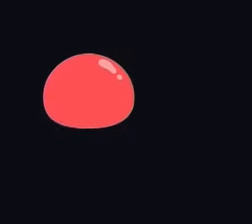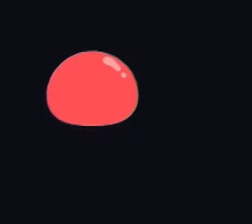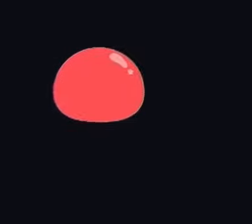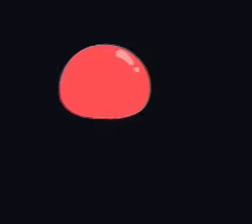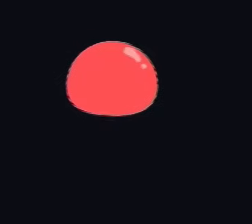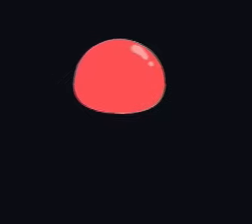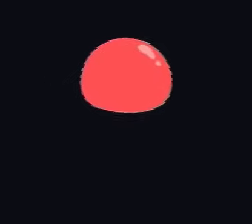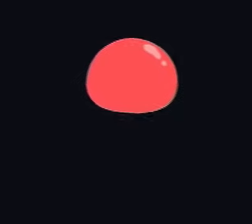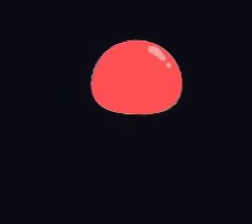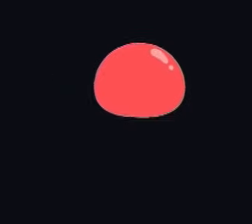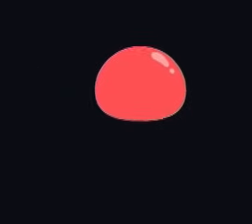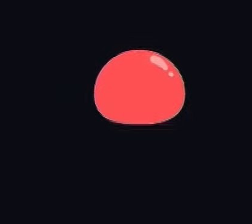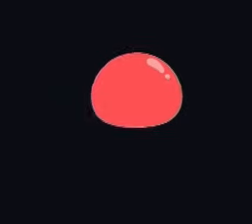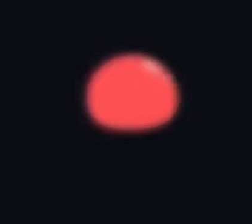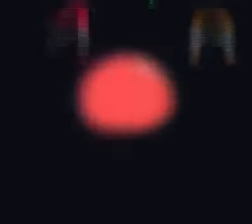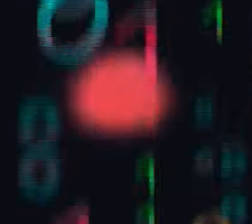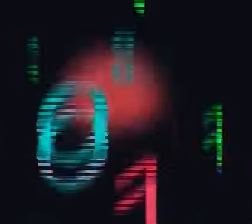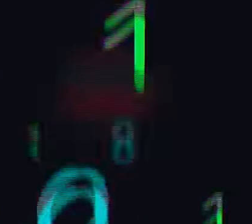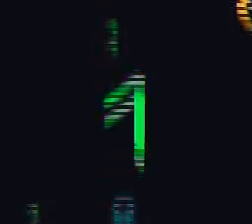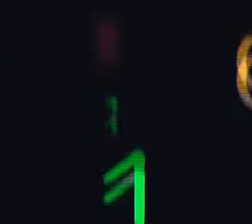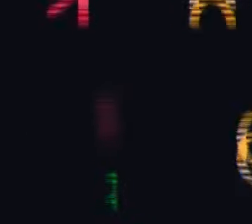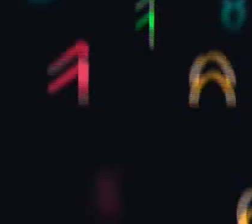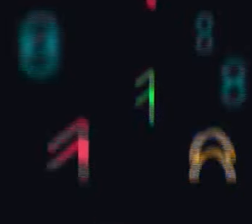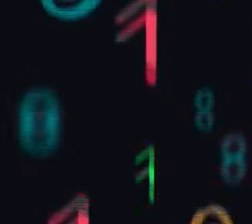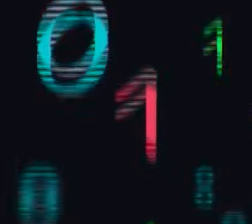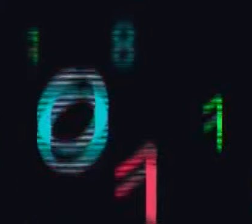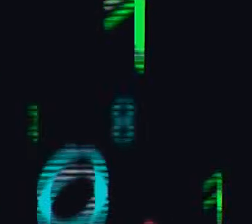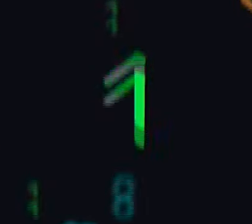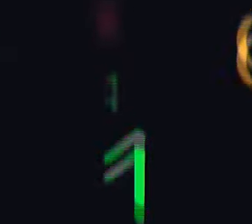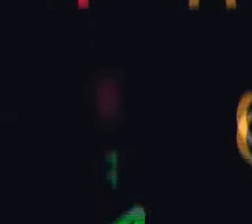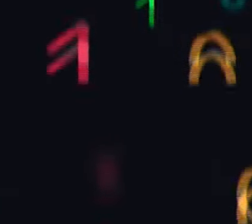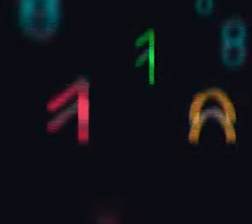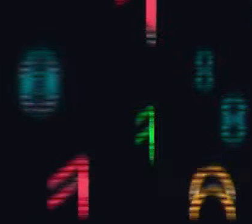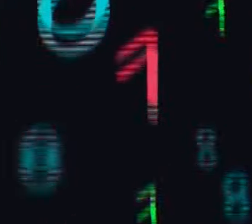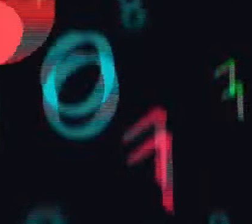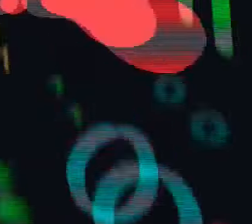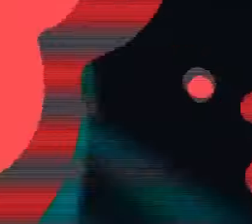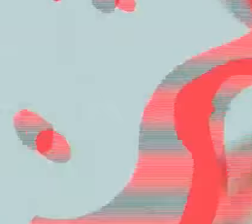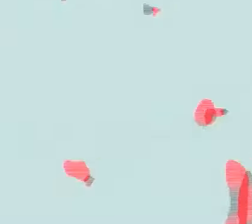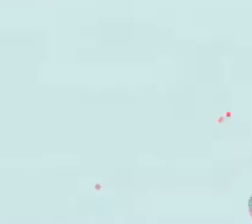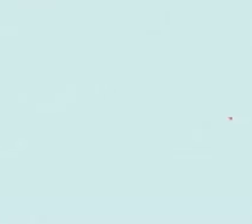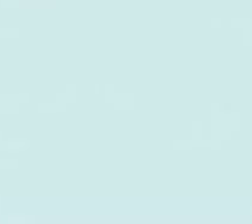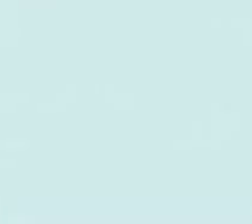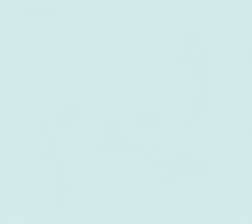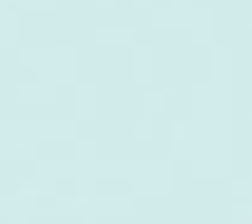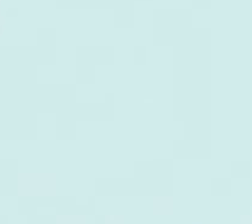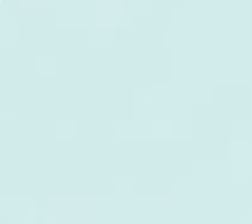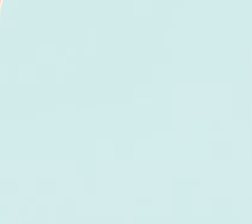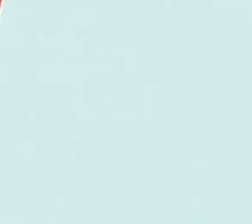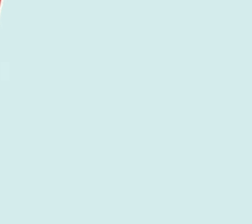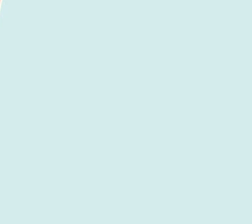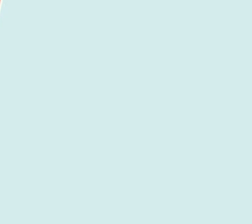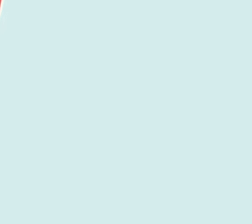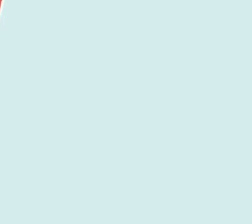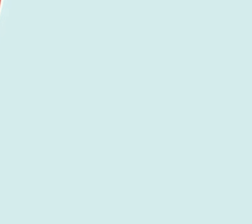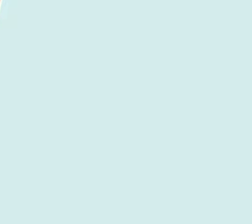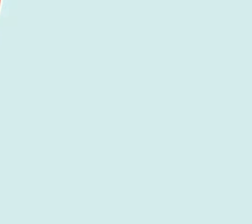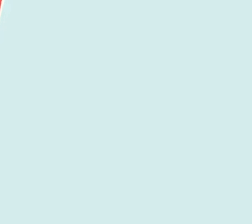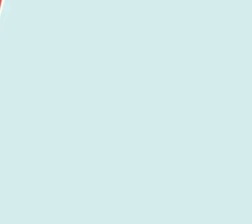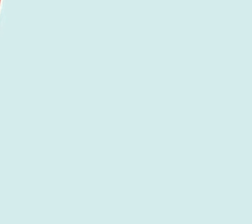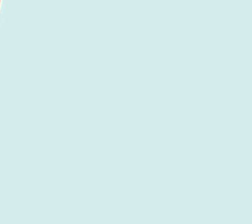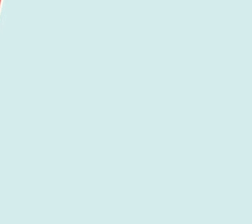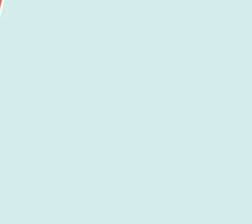Por esto, es importante que desafiemos la gran calculadora de datos en la que vivimos. Tendremos que cuestionar lo que compartimos y